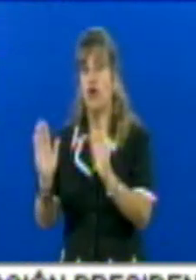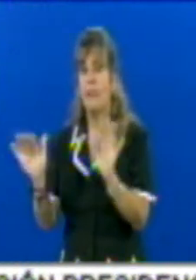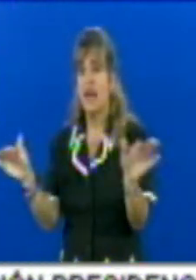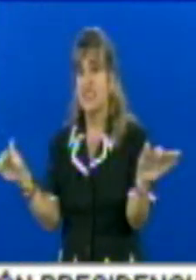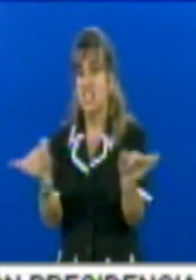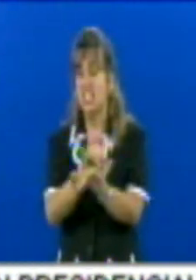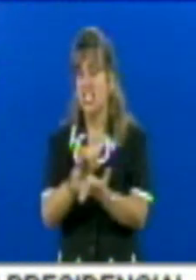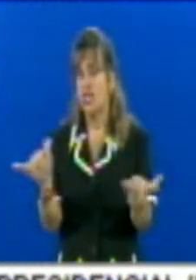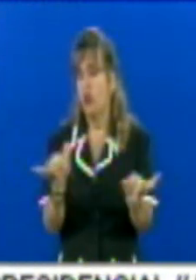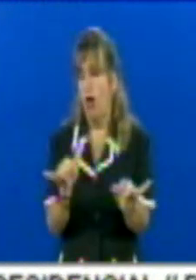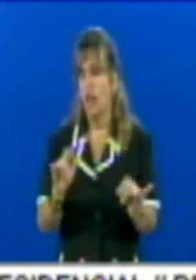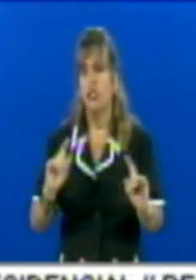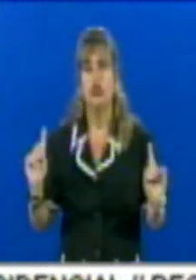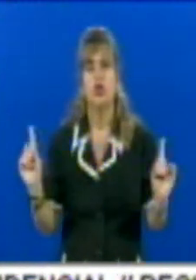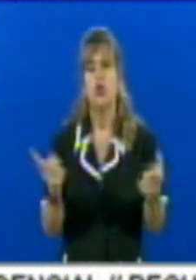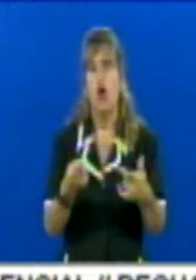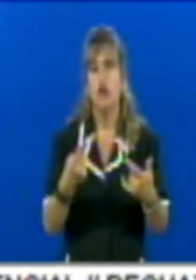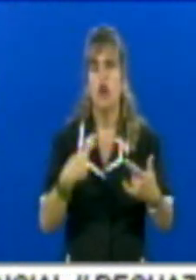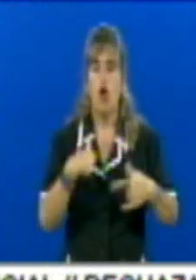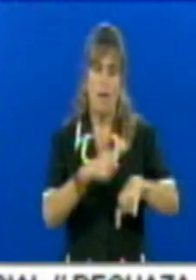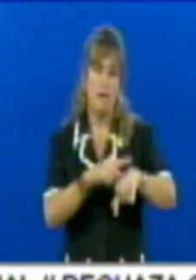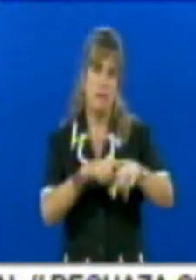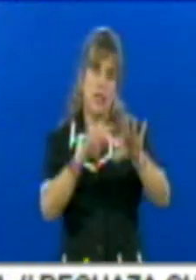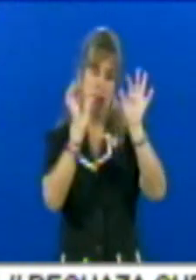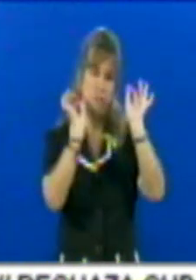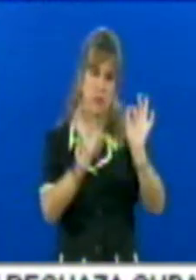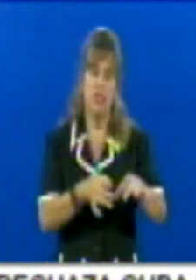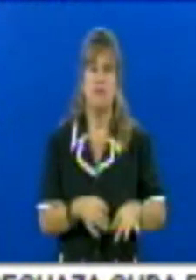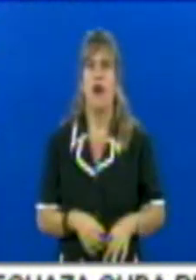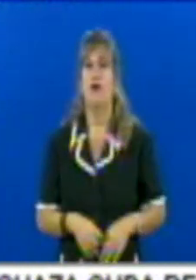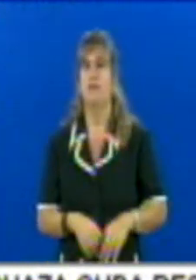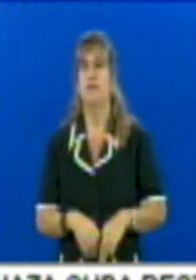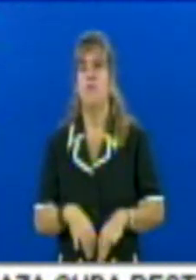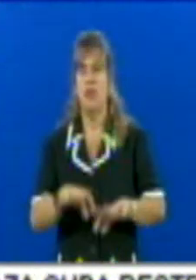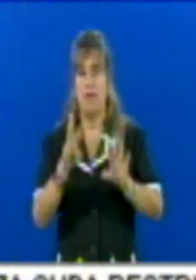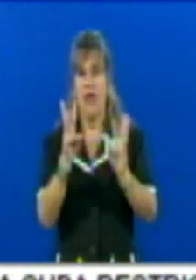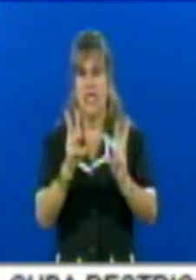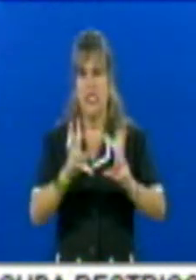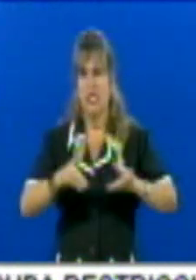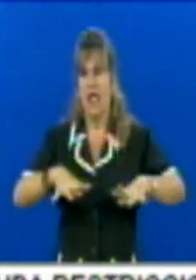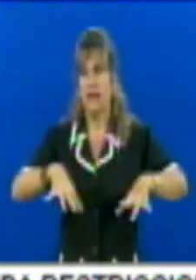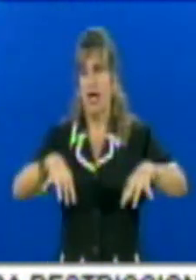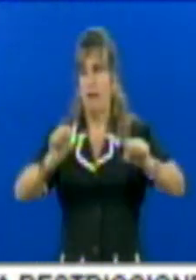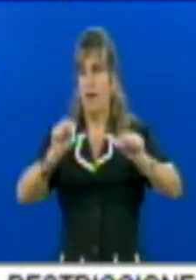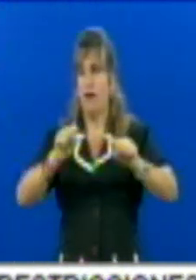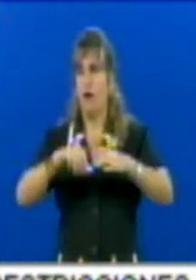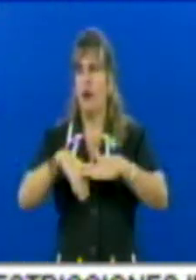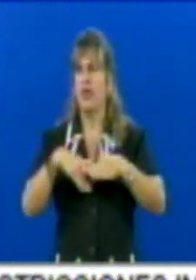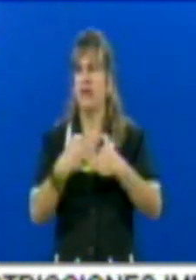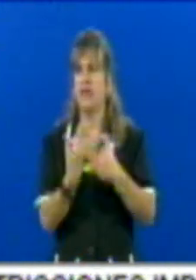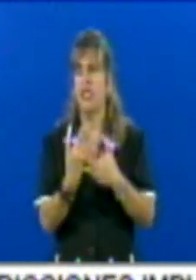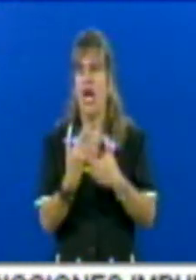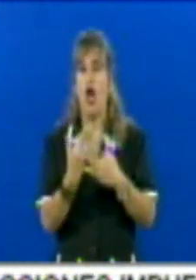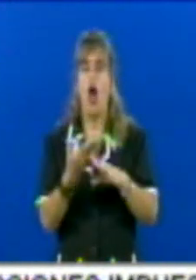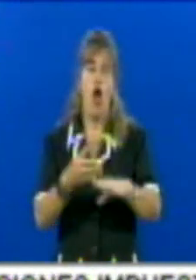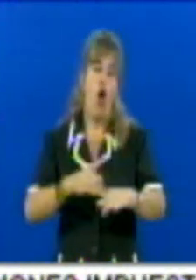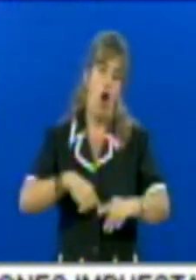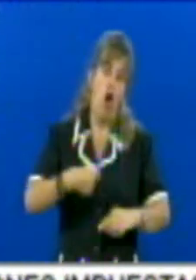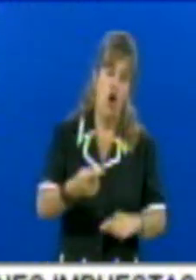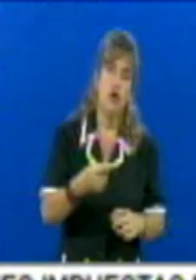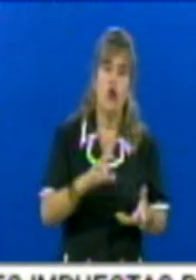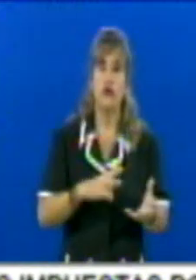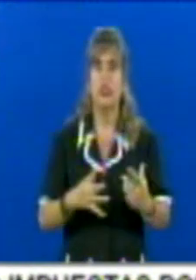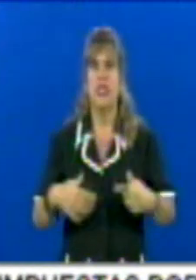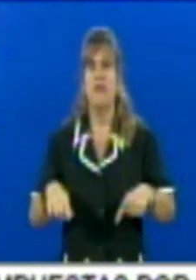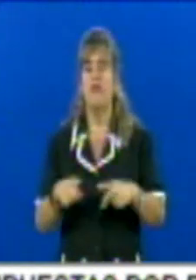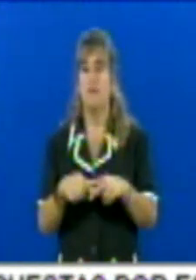equitativa, todos los circuitos se afecten en la misma cantidad de horas, en el día o al día siguiente, de manera que haya